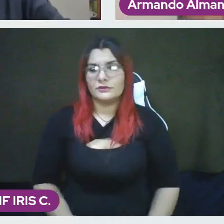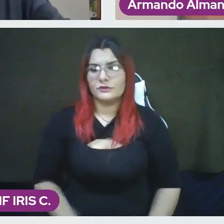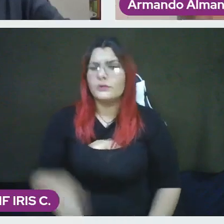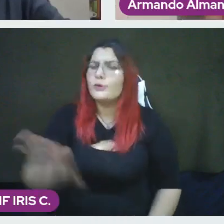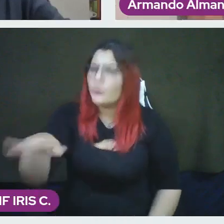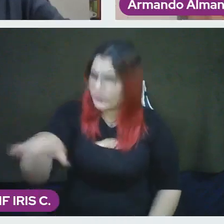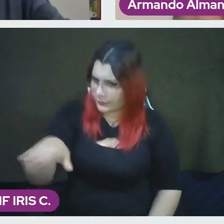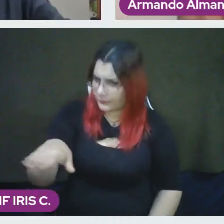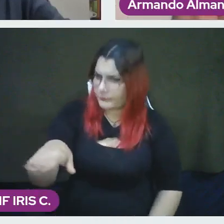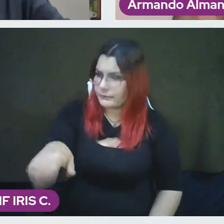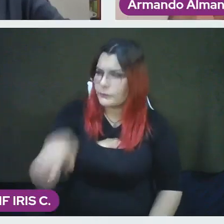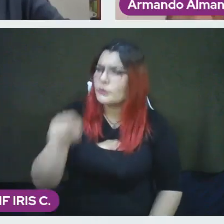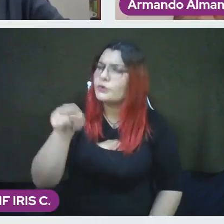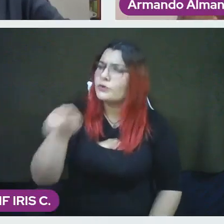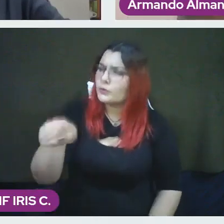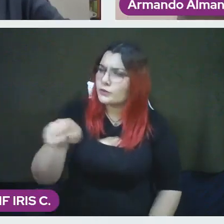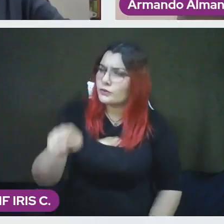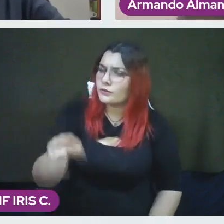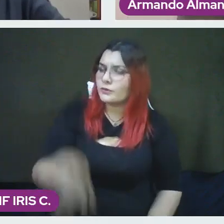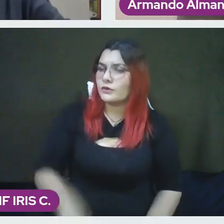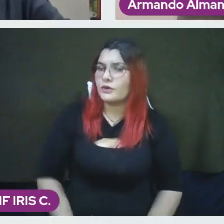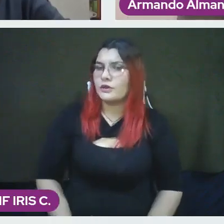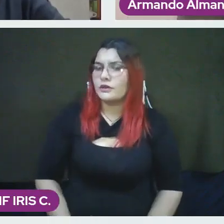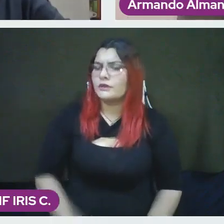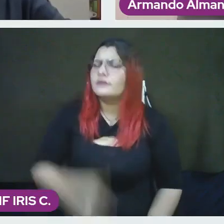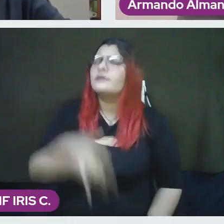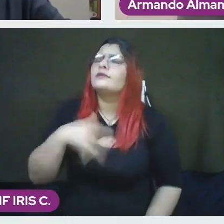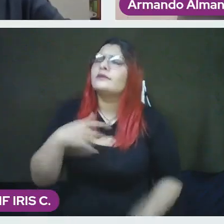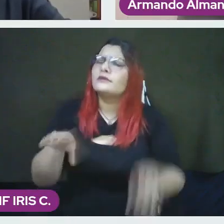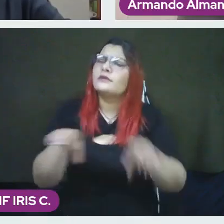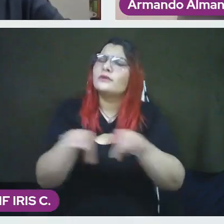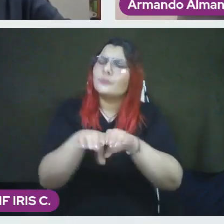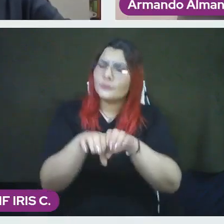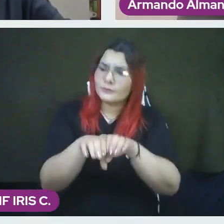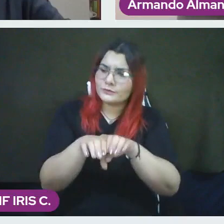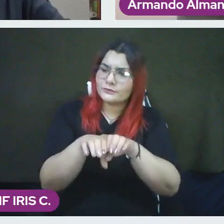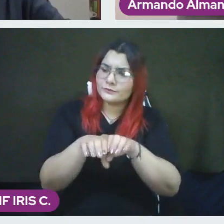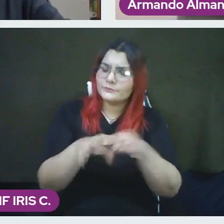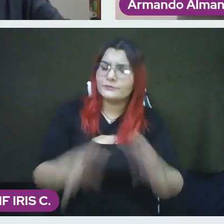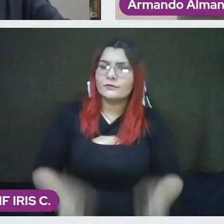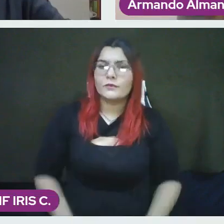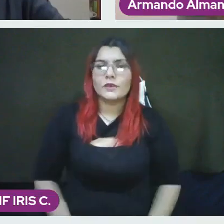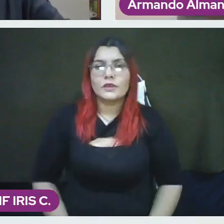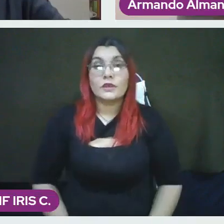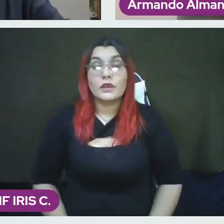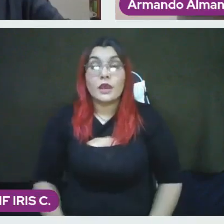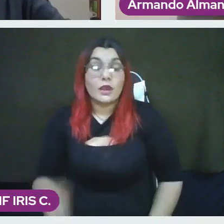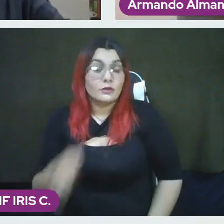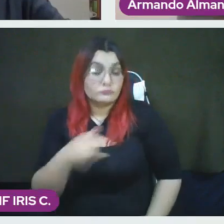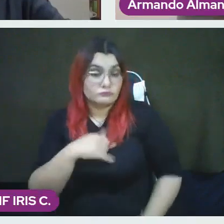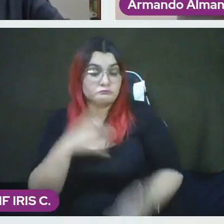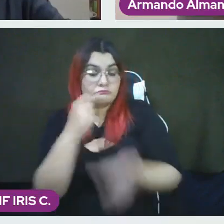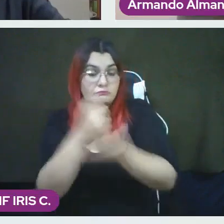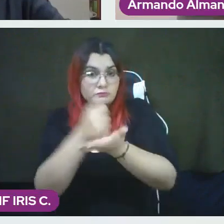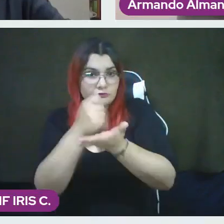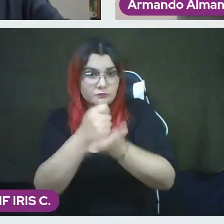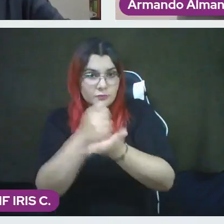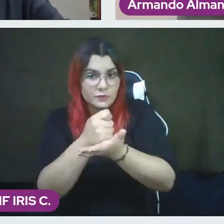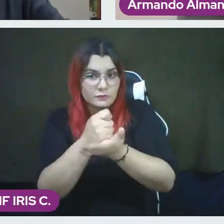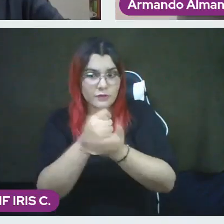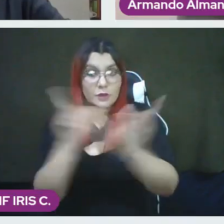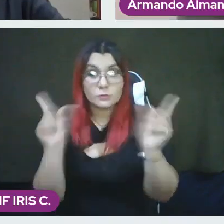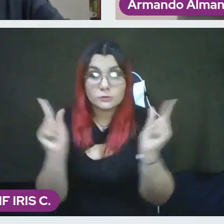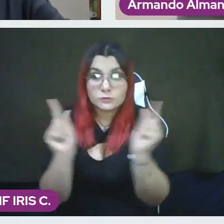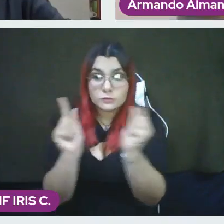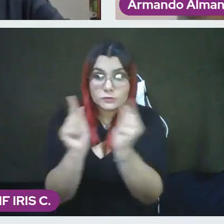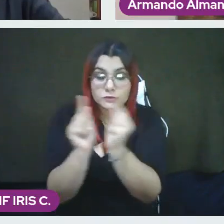Que eso es dos cosas distintas. En sesión terapéutica, cuando yo cierro la sesión, le pregunto a mis